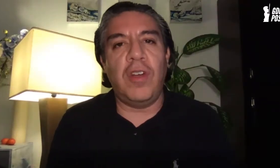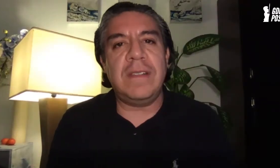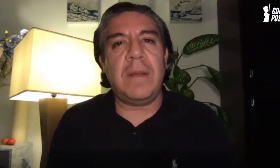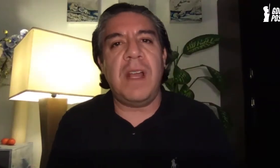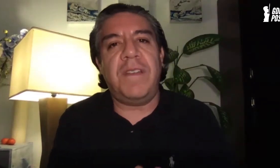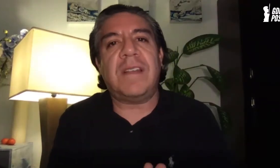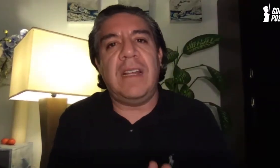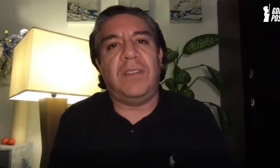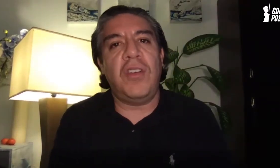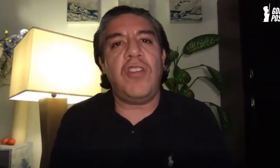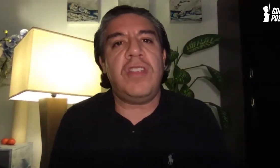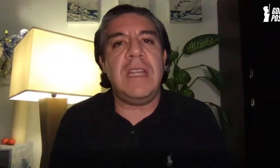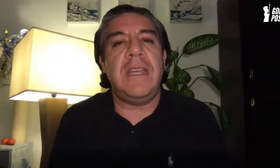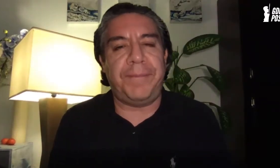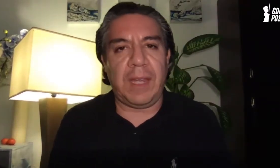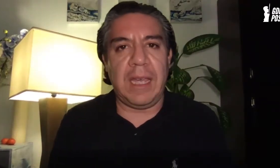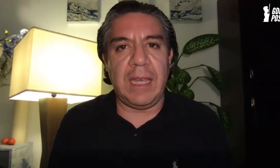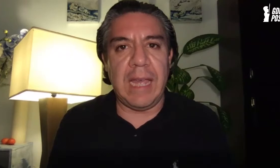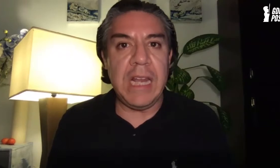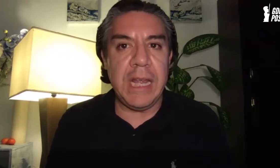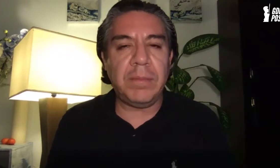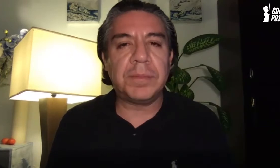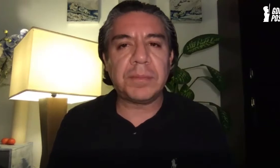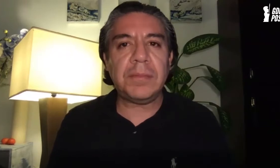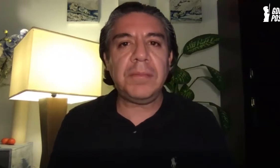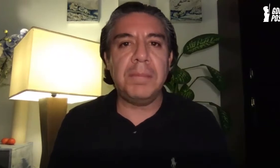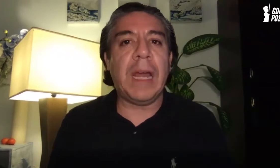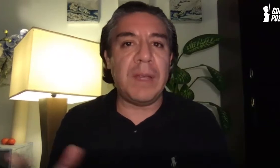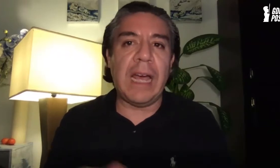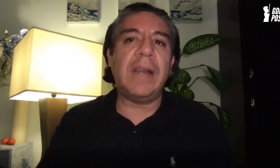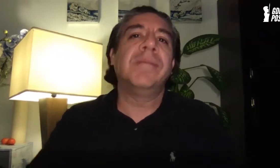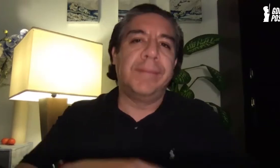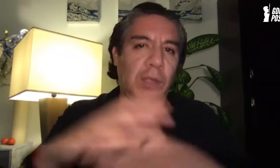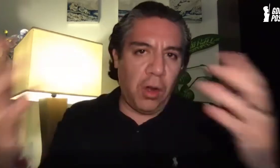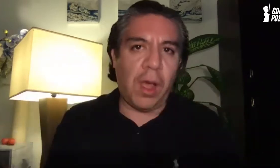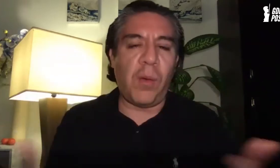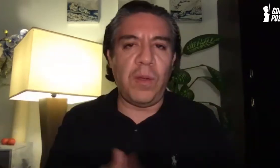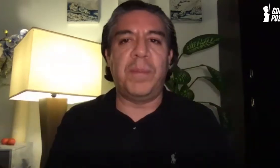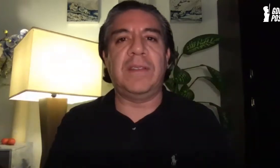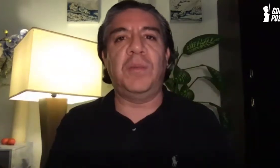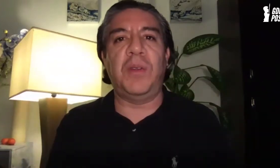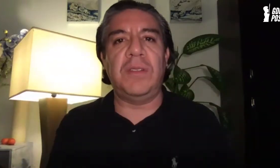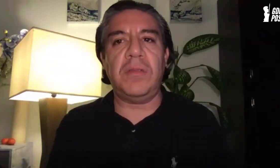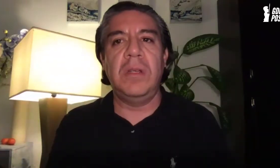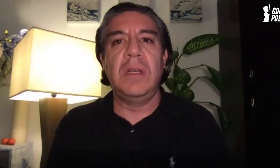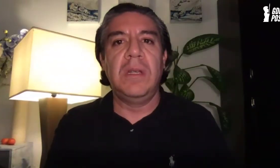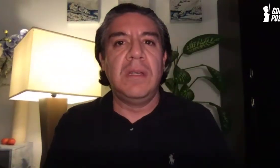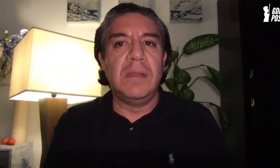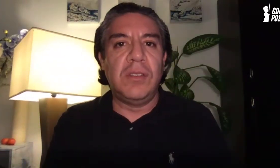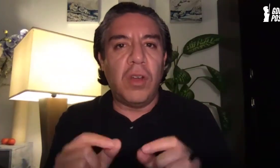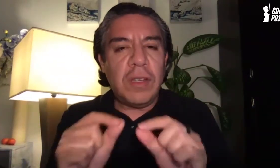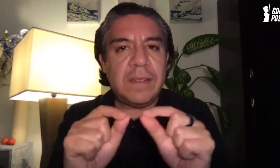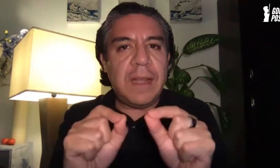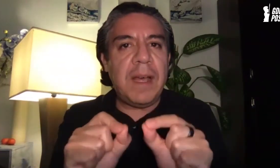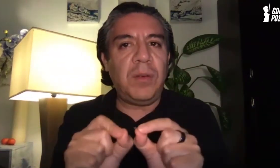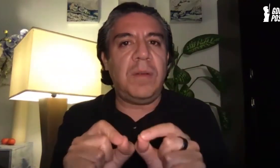campañas. Con este tema de la fiscalización que hoy tiene el INE para evitar todo lo que ha ocurrido en pasados procesos,